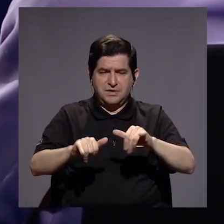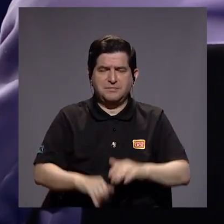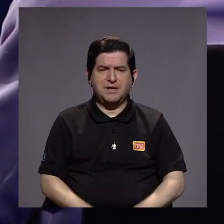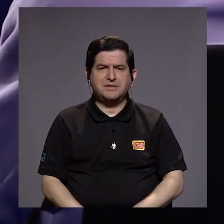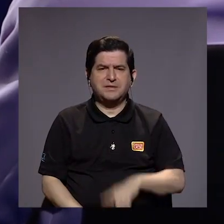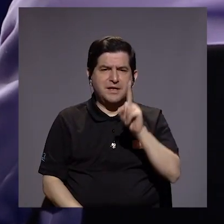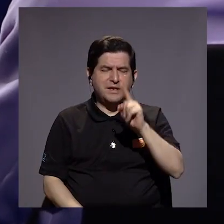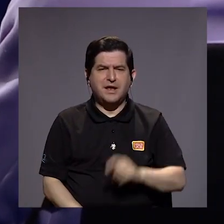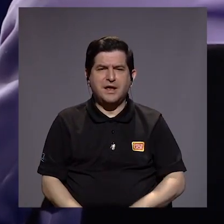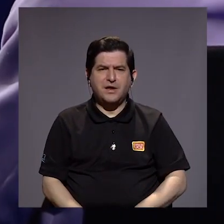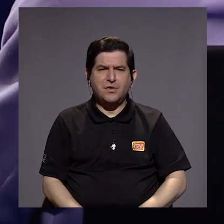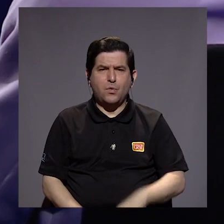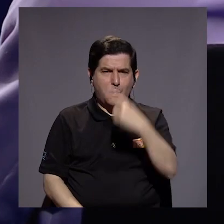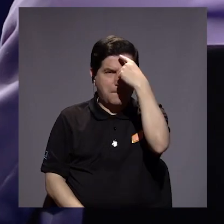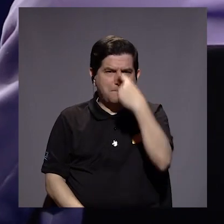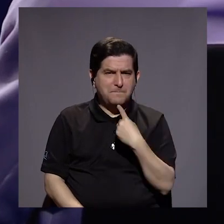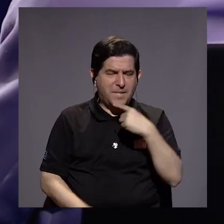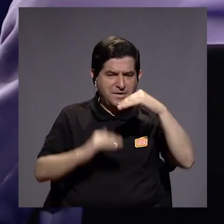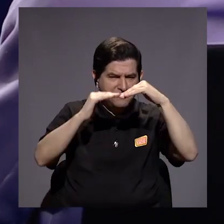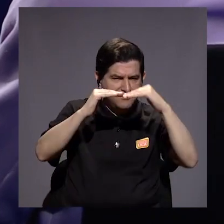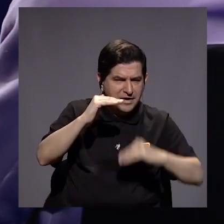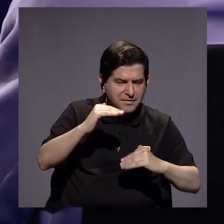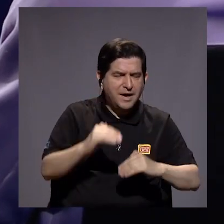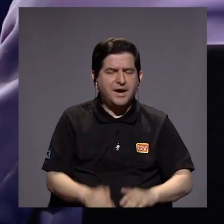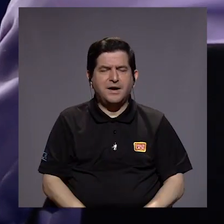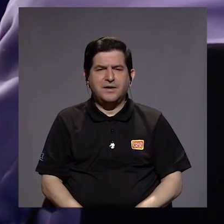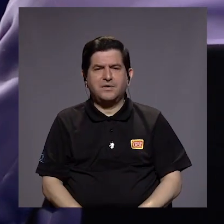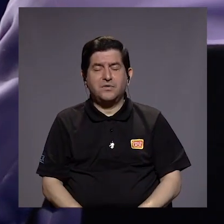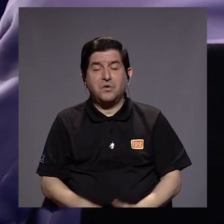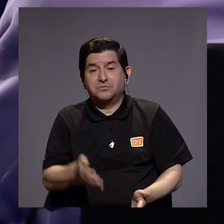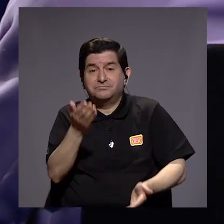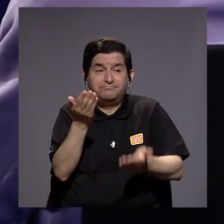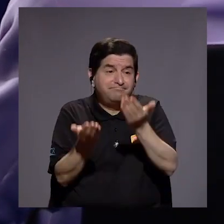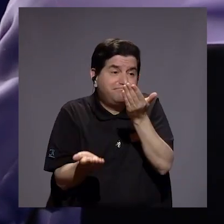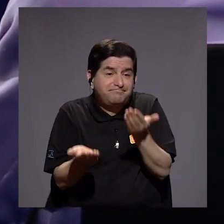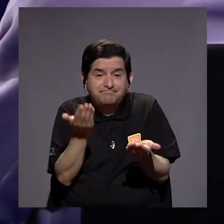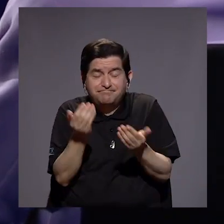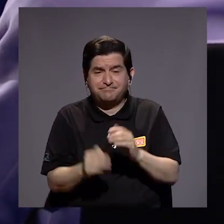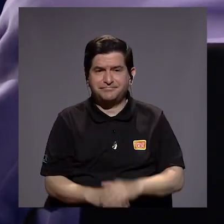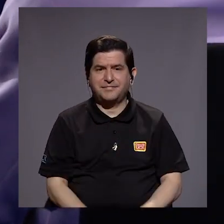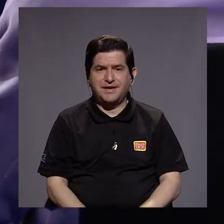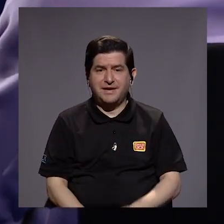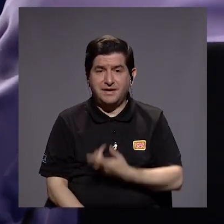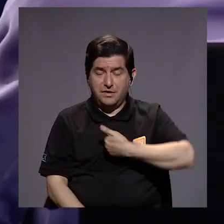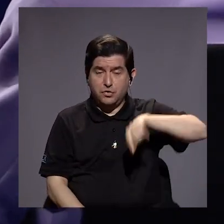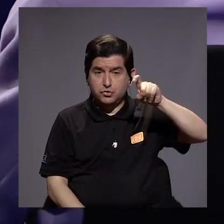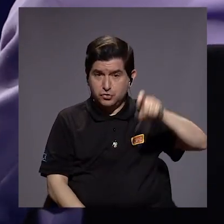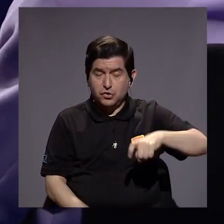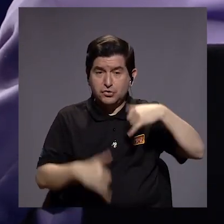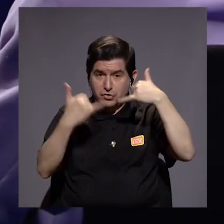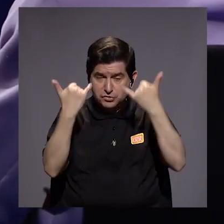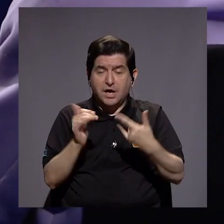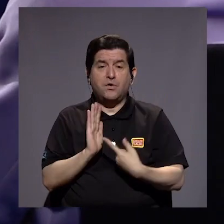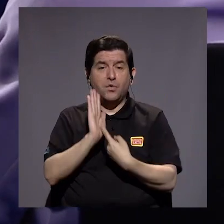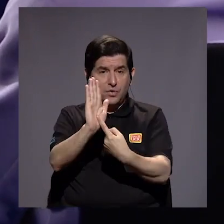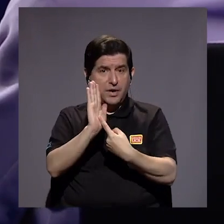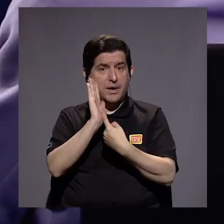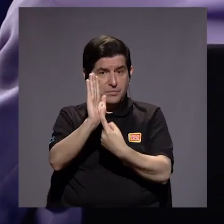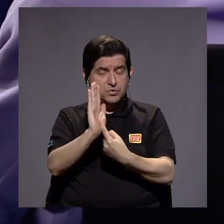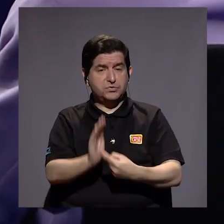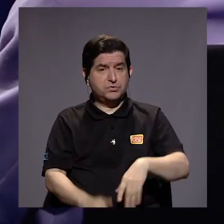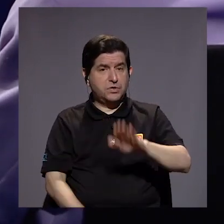perfil bastante bajo y bastante discreto, de tal manera que más bien tenemos que dar